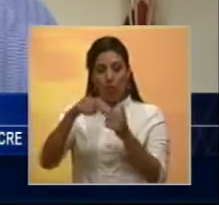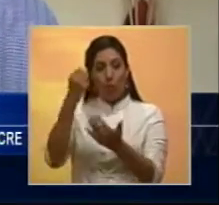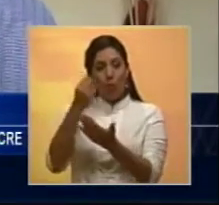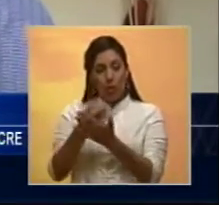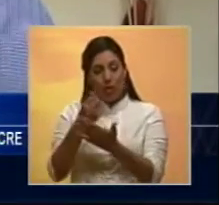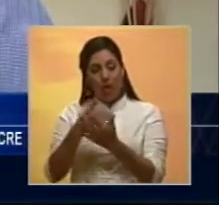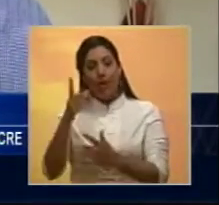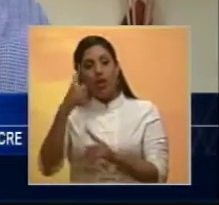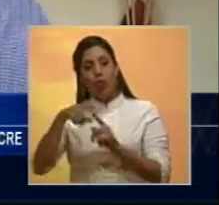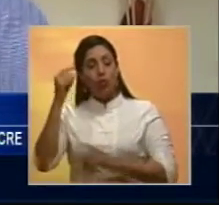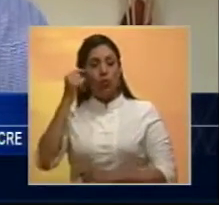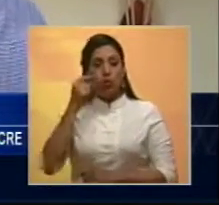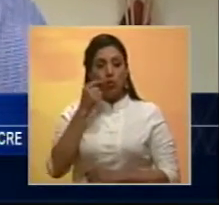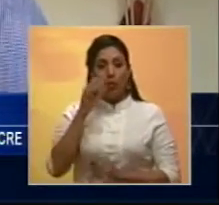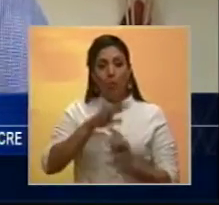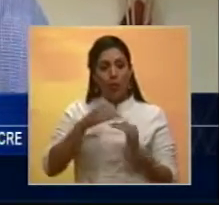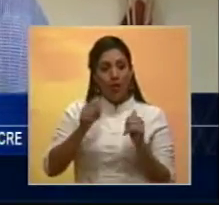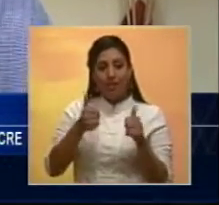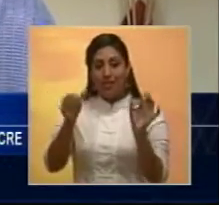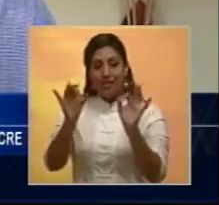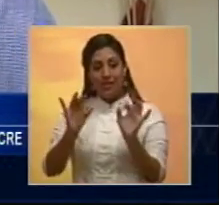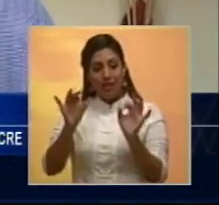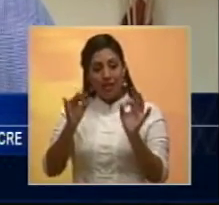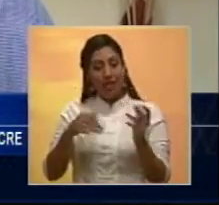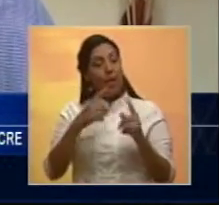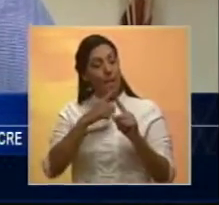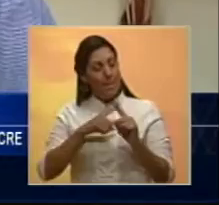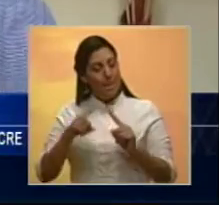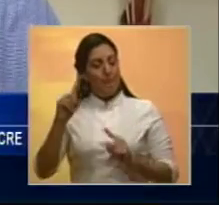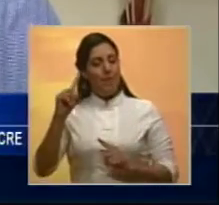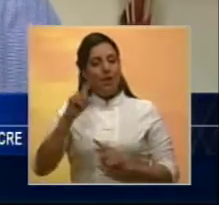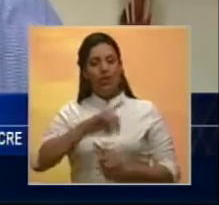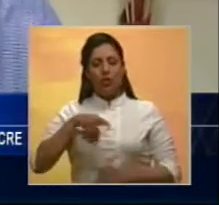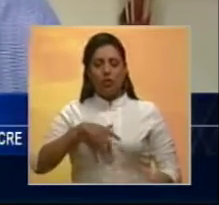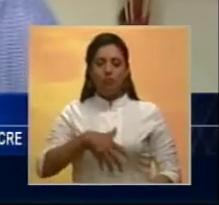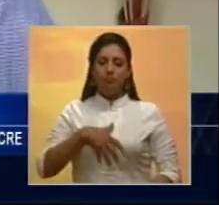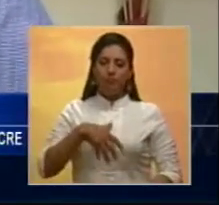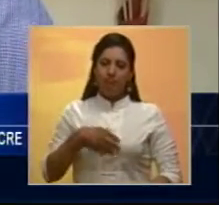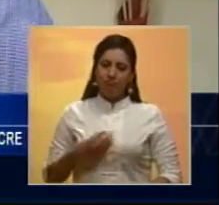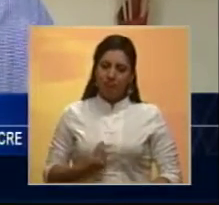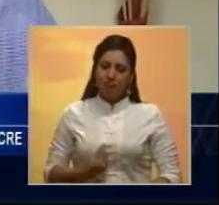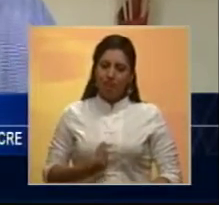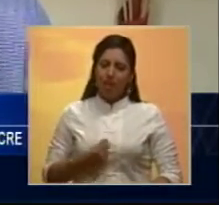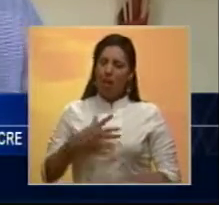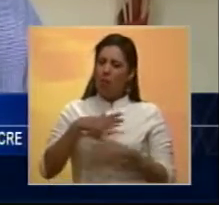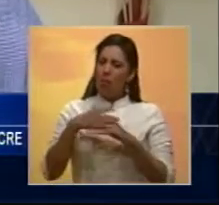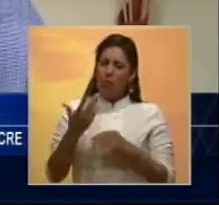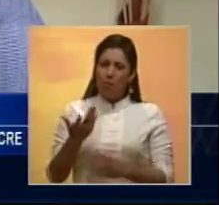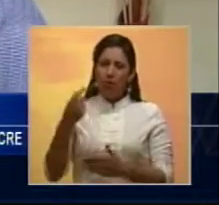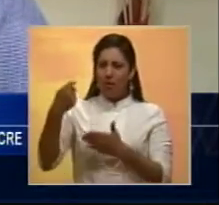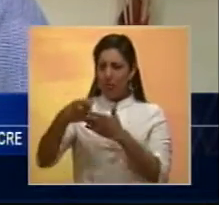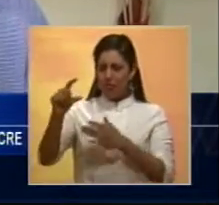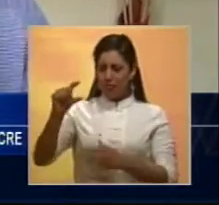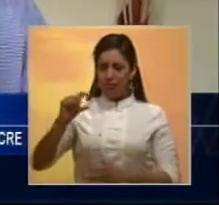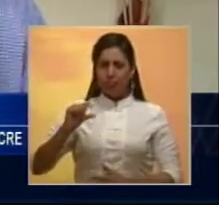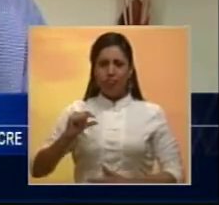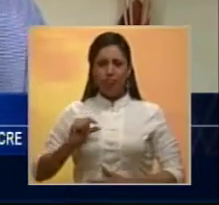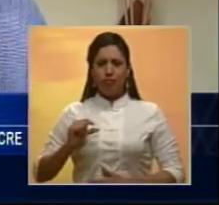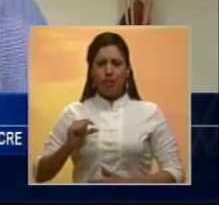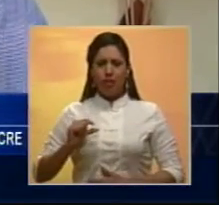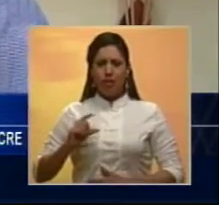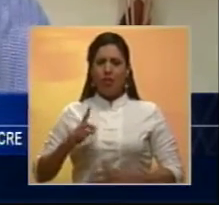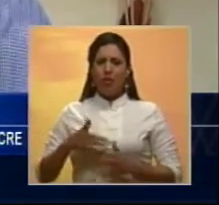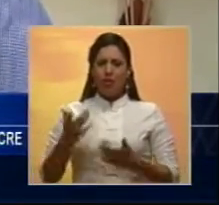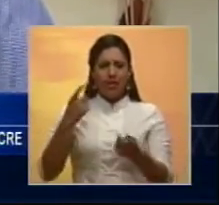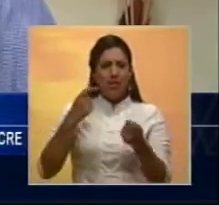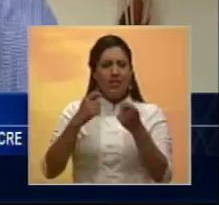porque el central Cariaco no arrancó. Pero estamos descontentos por los pagos que se nos hicieron, porque